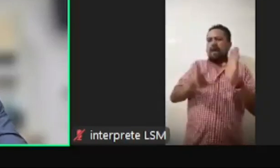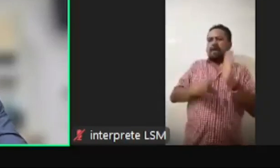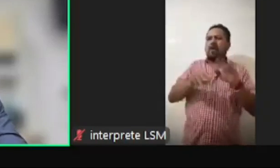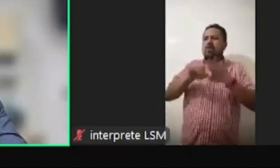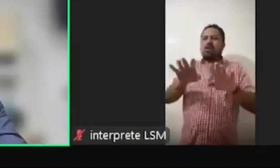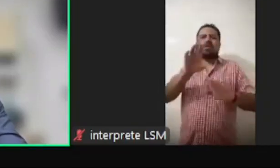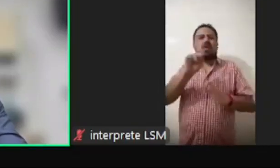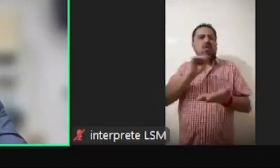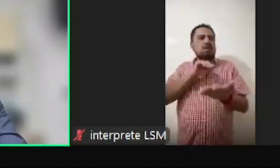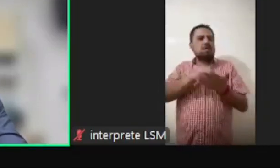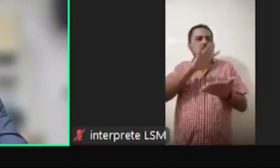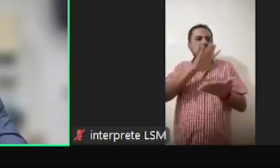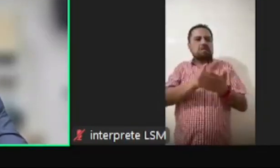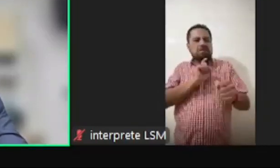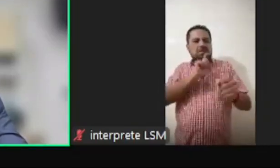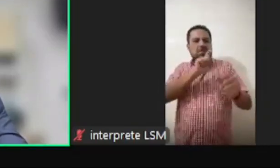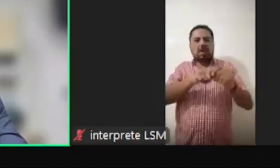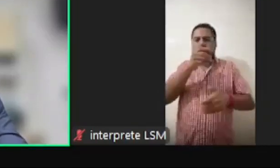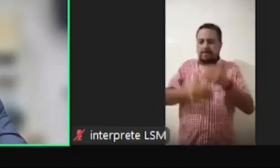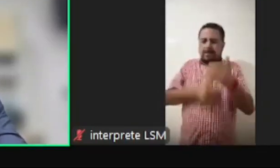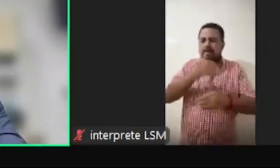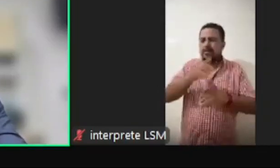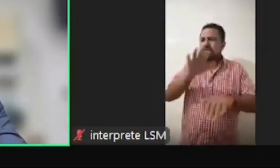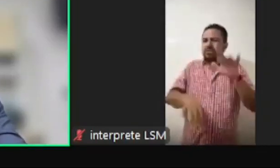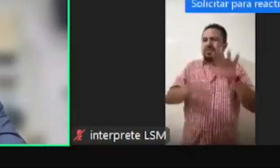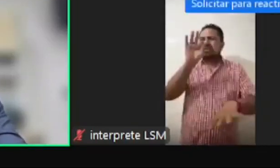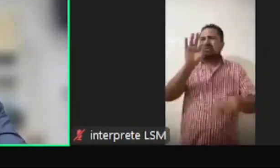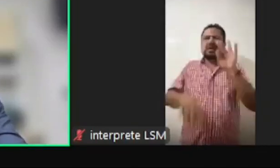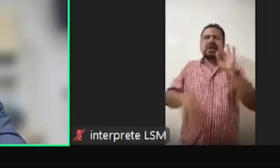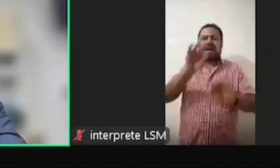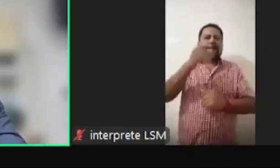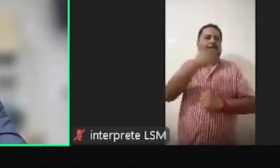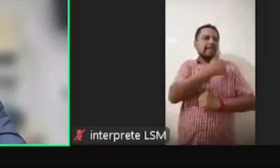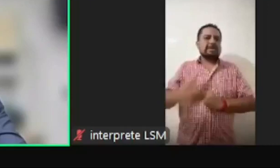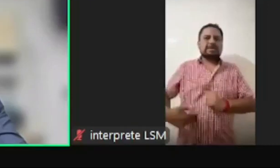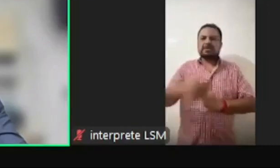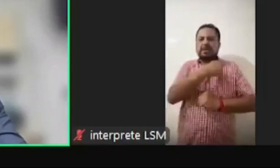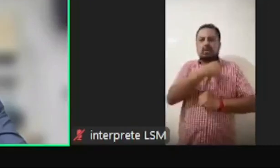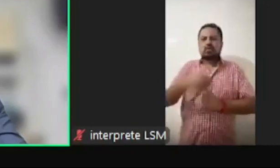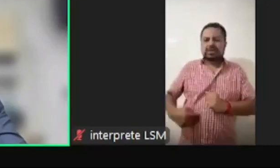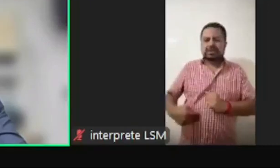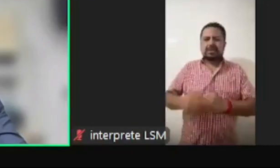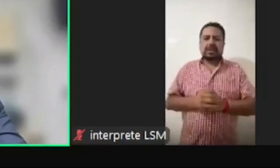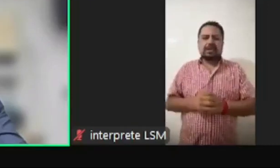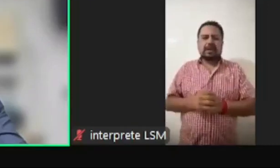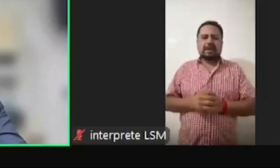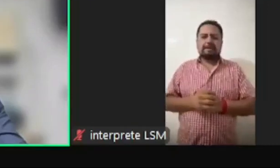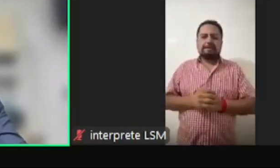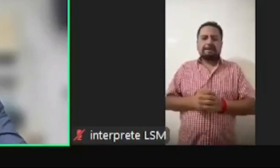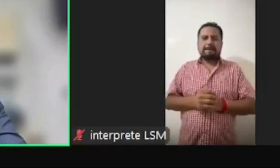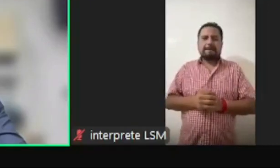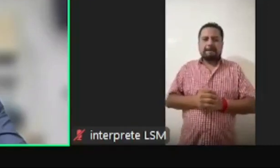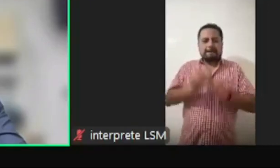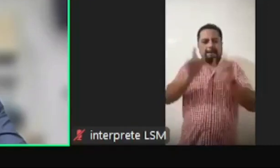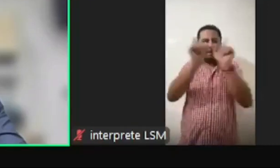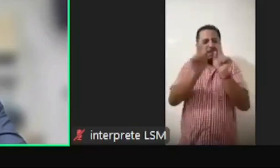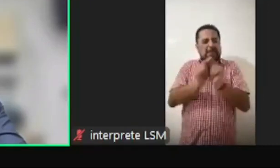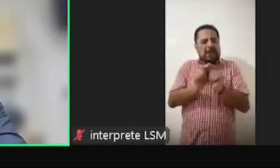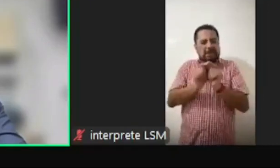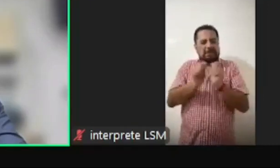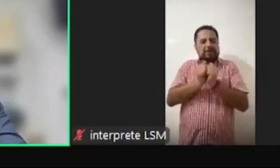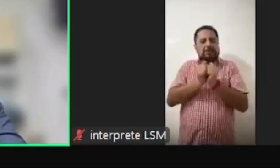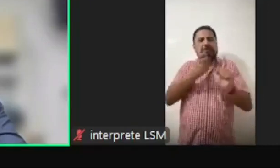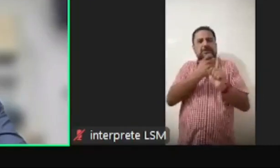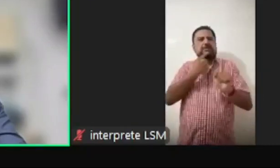como aspirantes al proceso de selección de las presidencias municipales. En el caso concreto, los recurrentes impugnan lo siguiente.